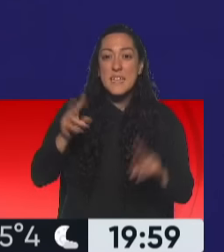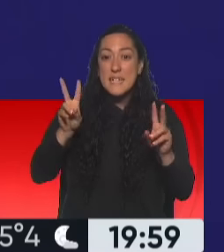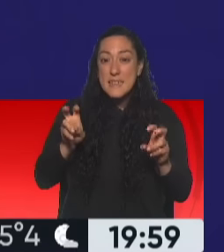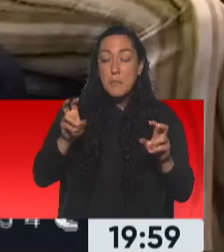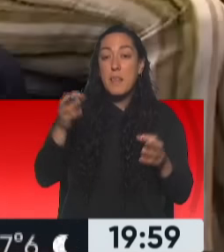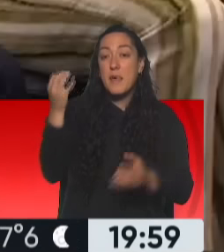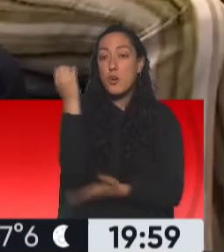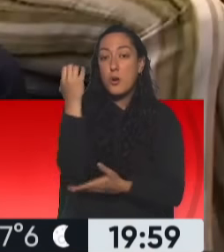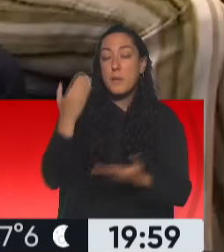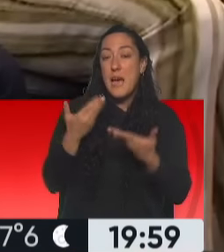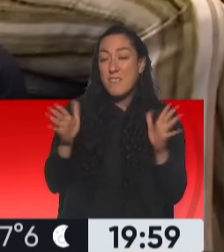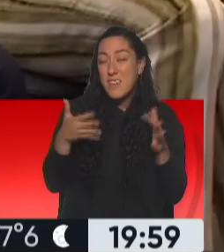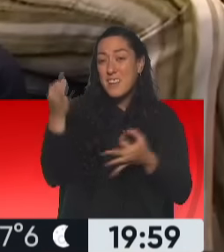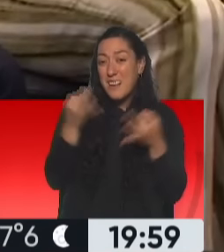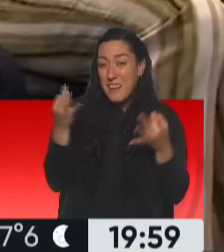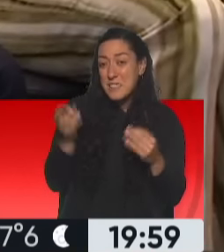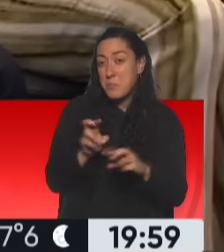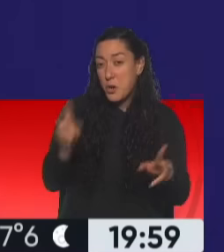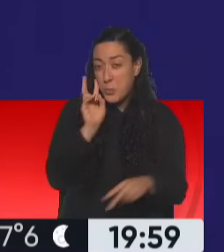de economías abiertas es peor todavía.